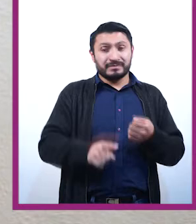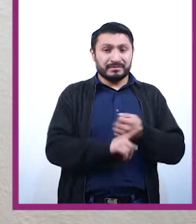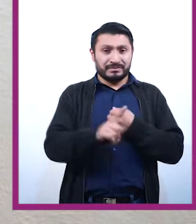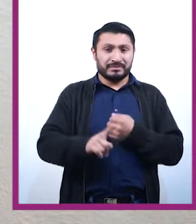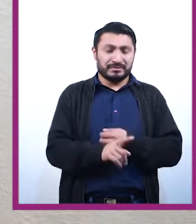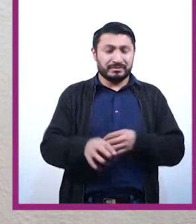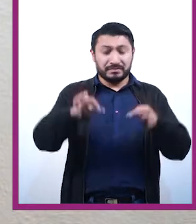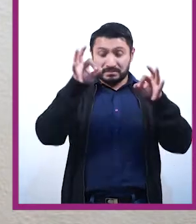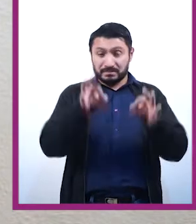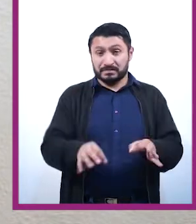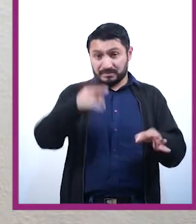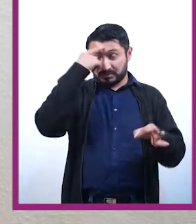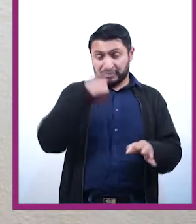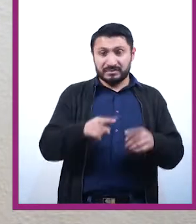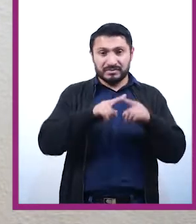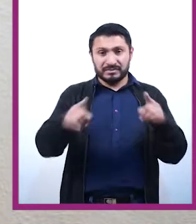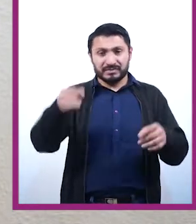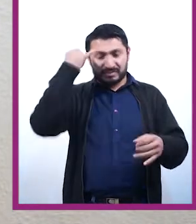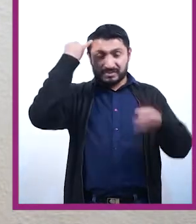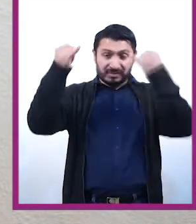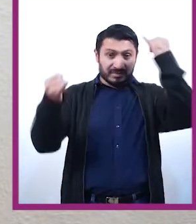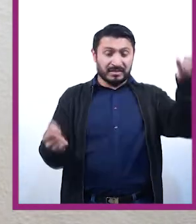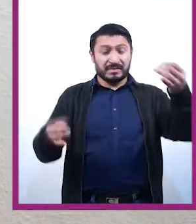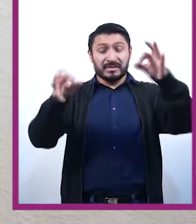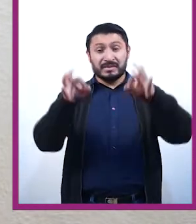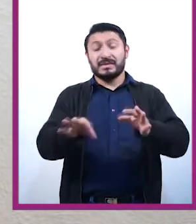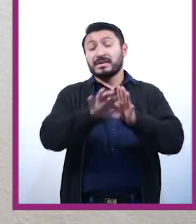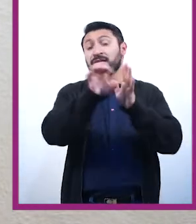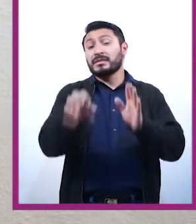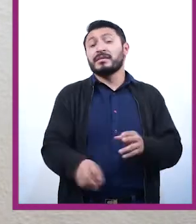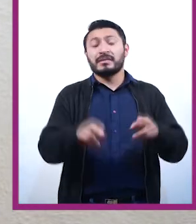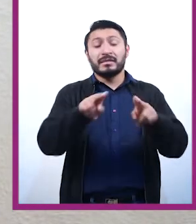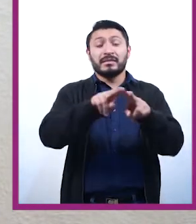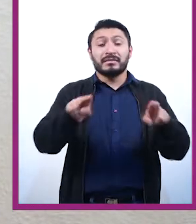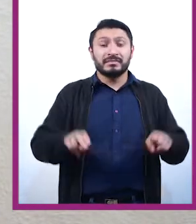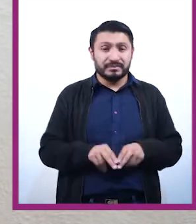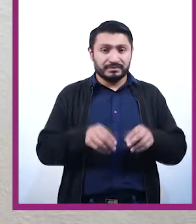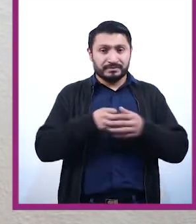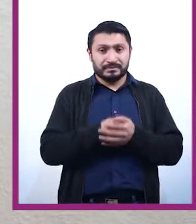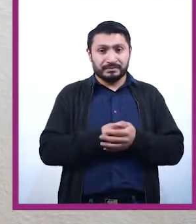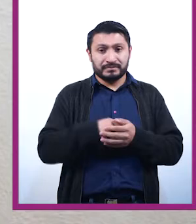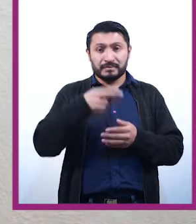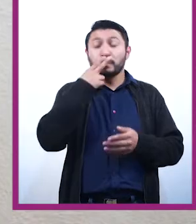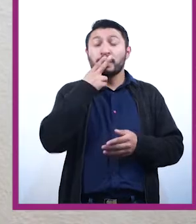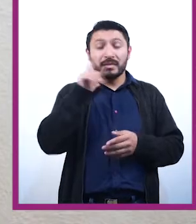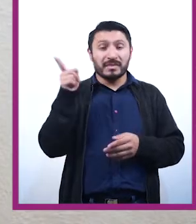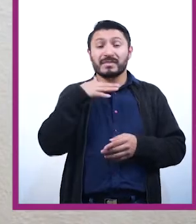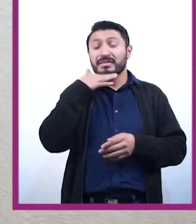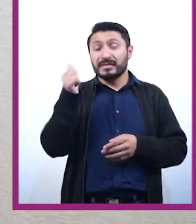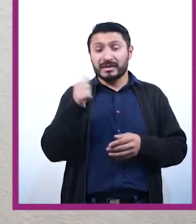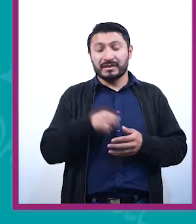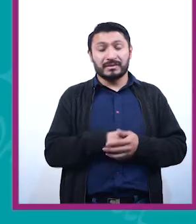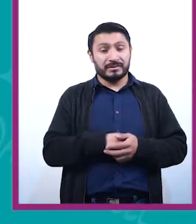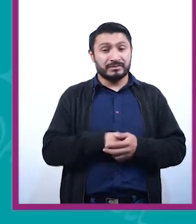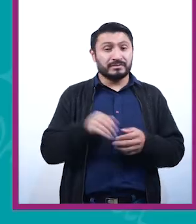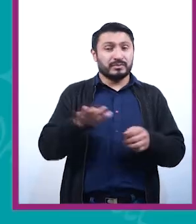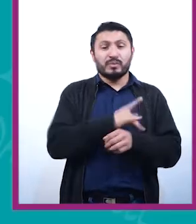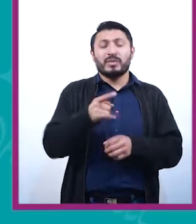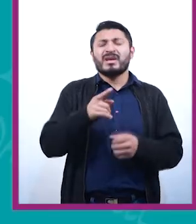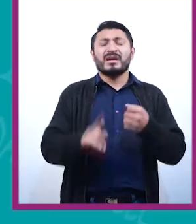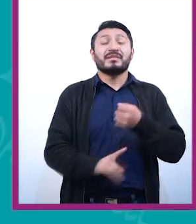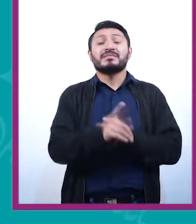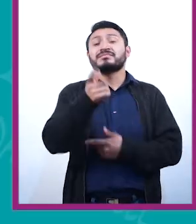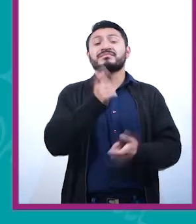factor determinante para la diferencia de ideologías radicales. Por ejemplo, el nacionalismo, el nazismo de Alemania. ¿Por